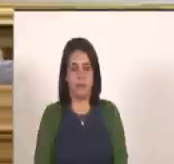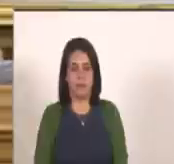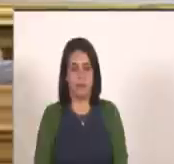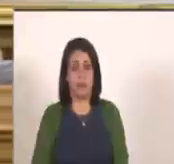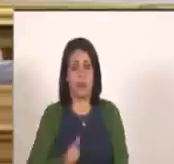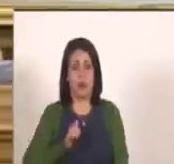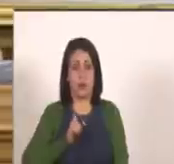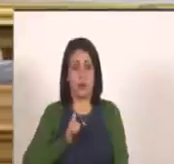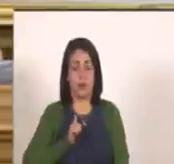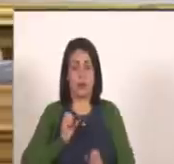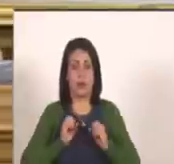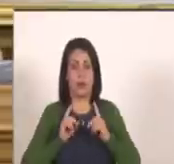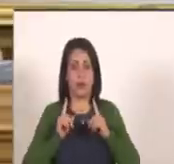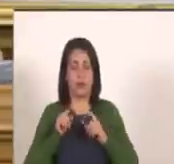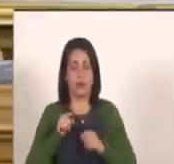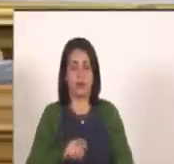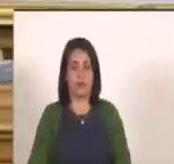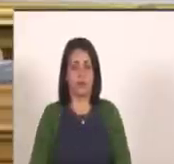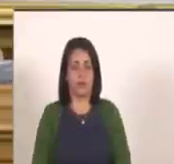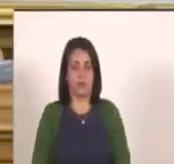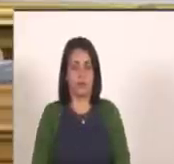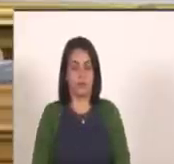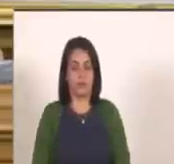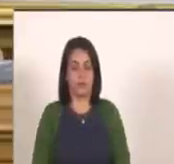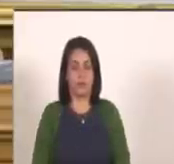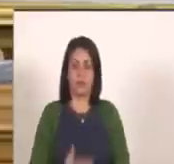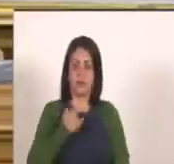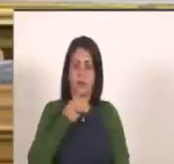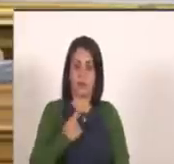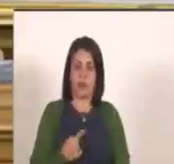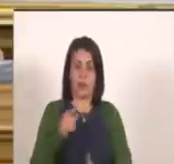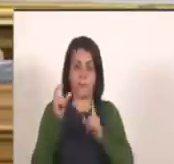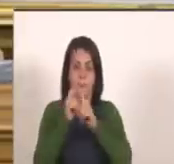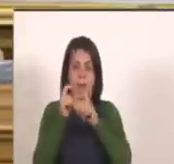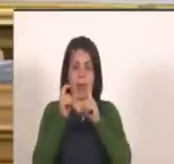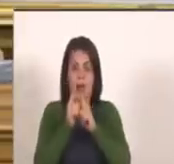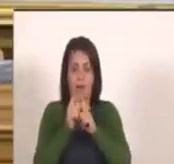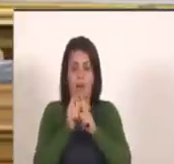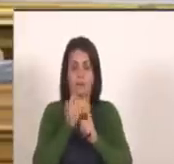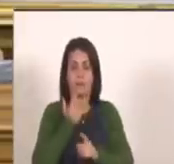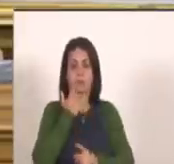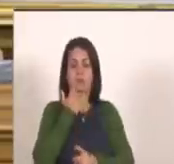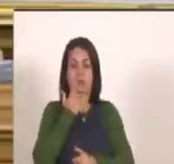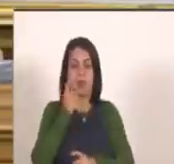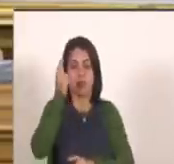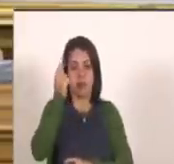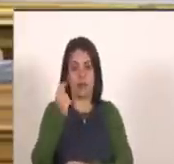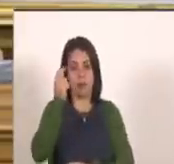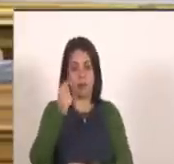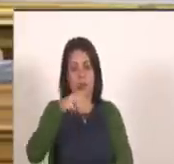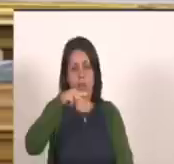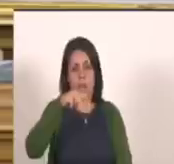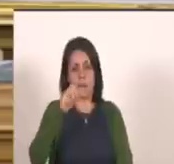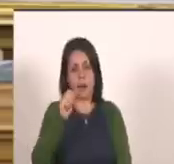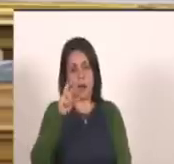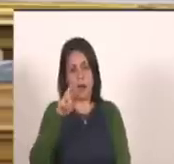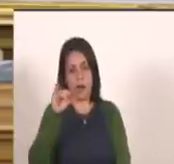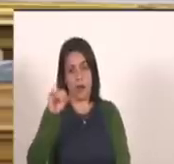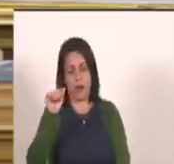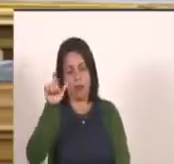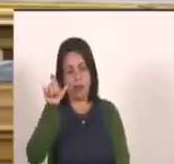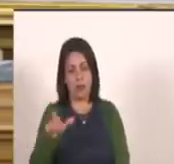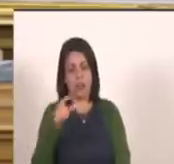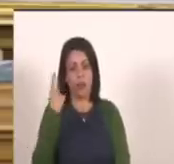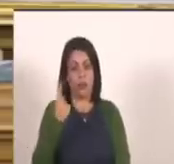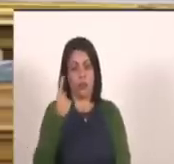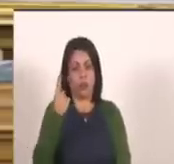Yo voy a aprovechar la oportunidad que proporcionan las valientes palabras de nuestra querida diputada María Gabriela Vega,